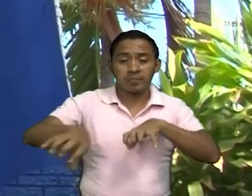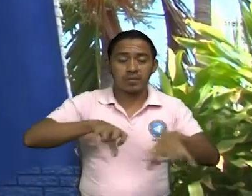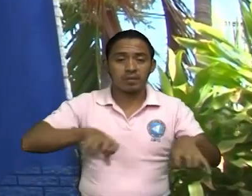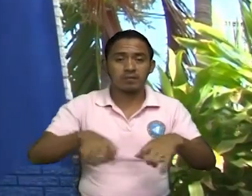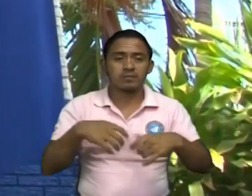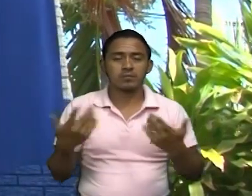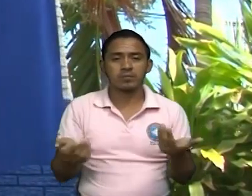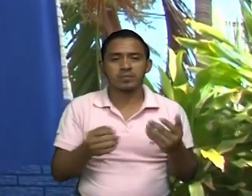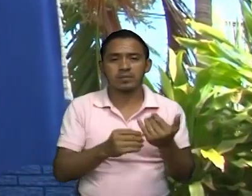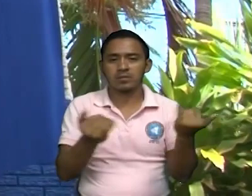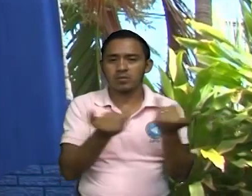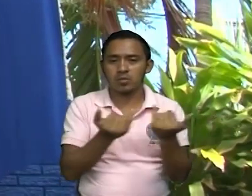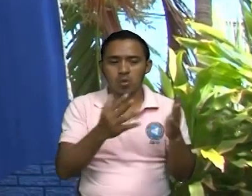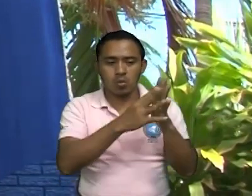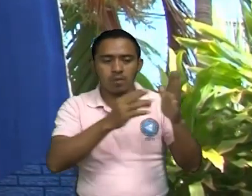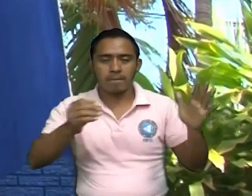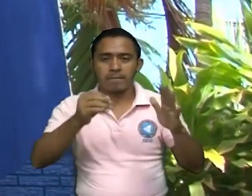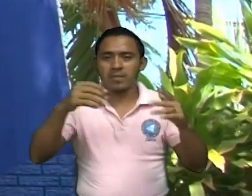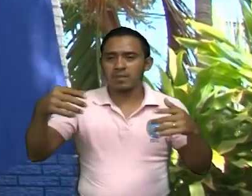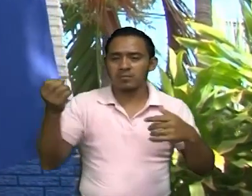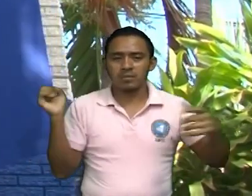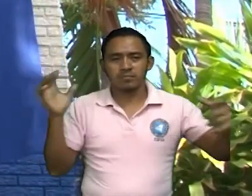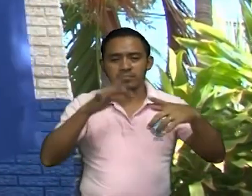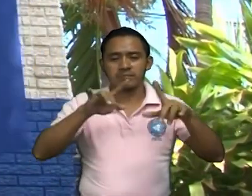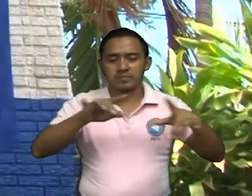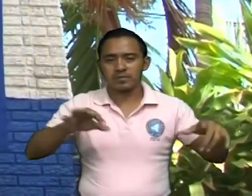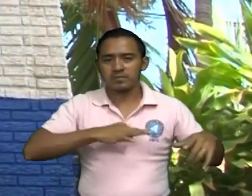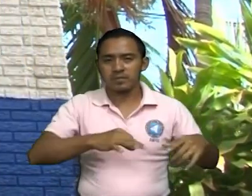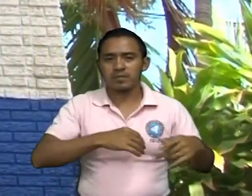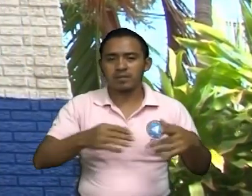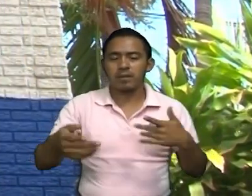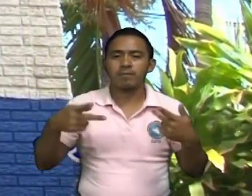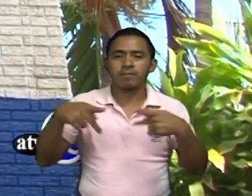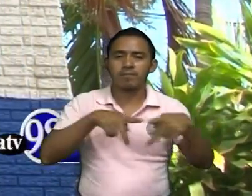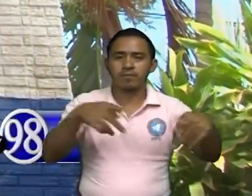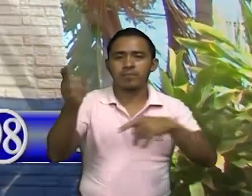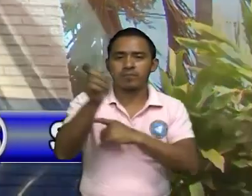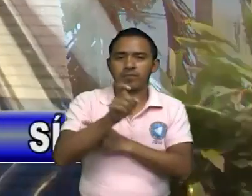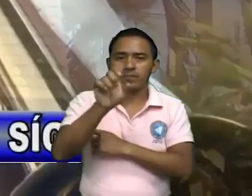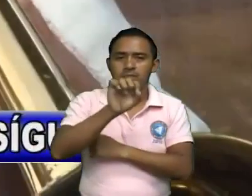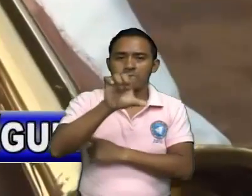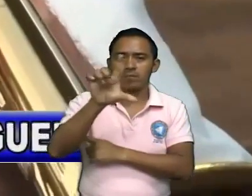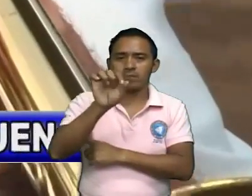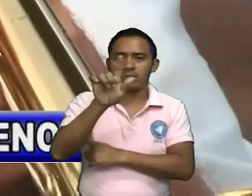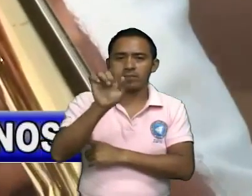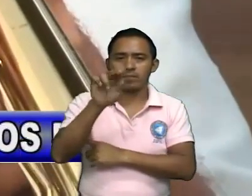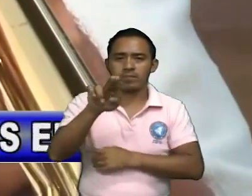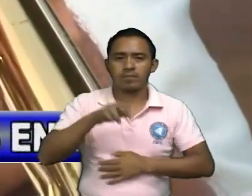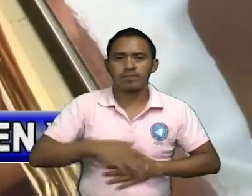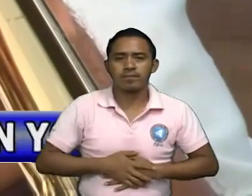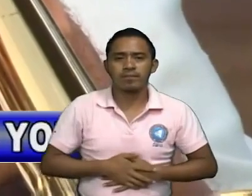la réplica Hacienda San Jacinto, ubicada en el Paseo Solotlán.